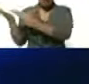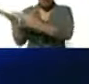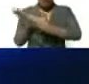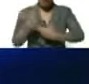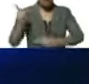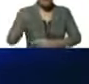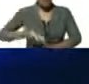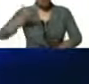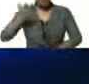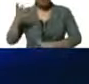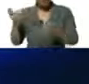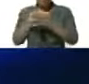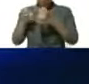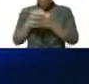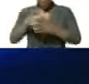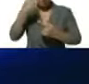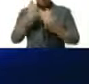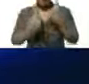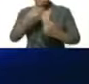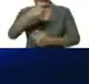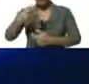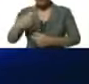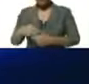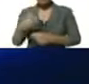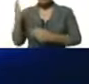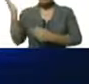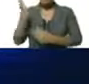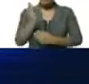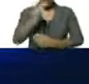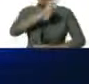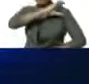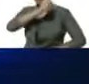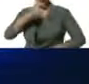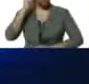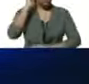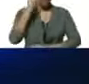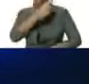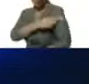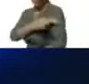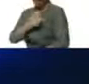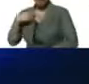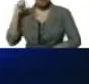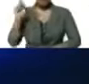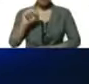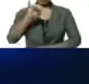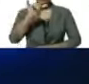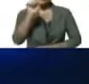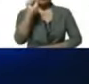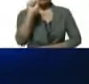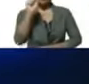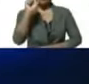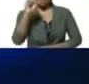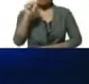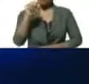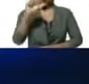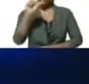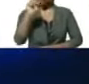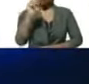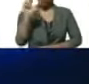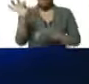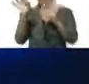importante delegación. También recibimos a la directora del hospital de la provincia de Jiangsu, especialista en